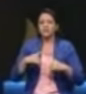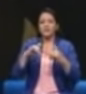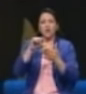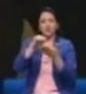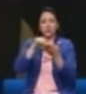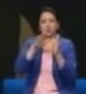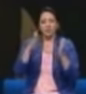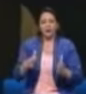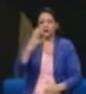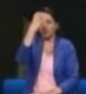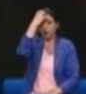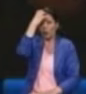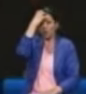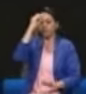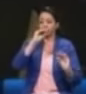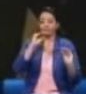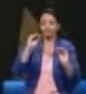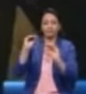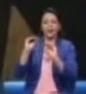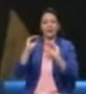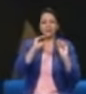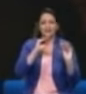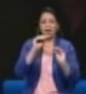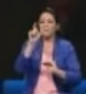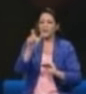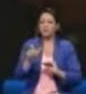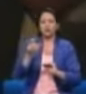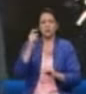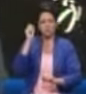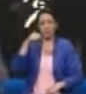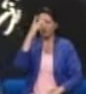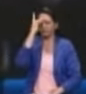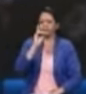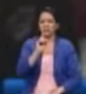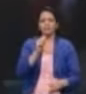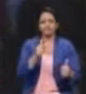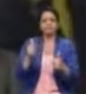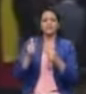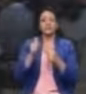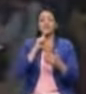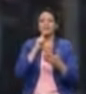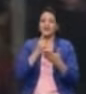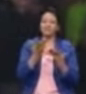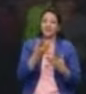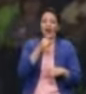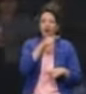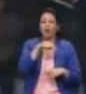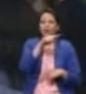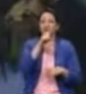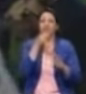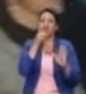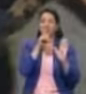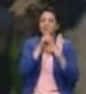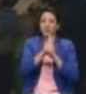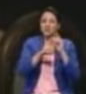ciudadanos con una educación que les convierte a ellos en ciudadanos críticos y conscientes. Le restan importancia a las denuncias que presentará el